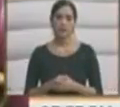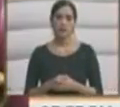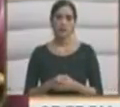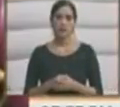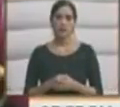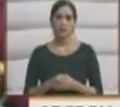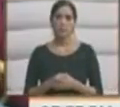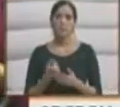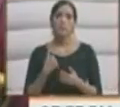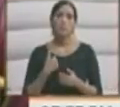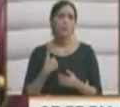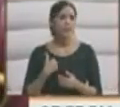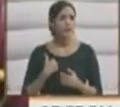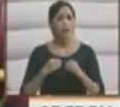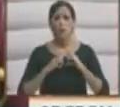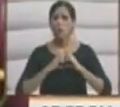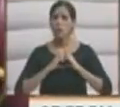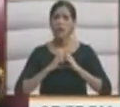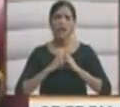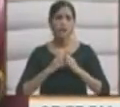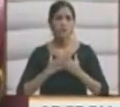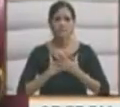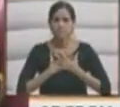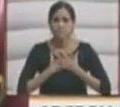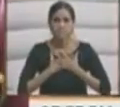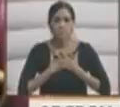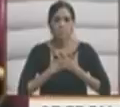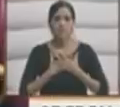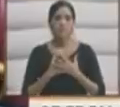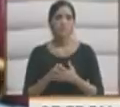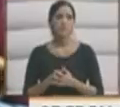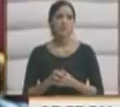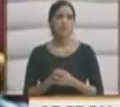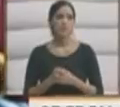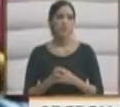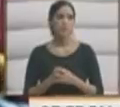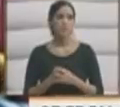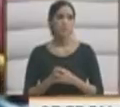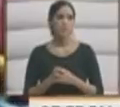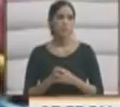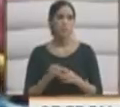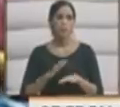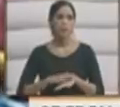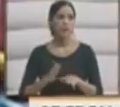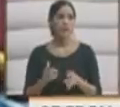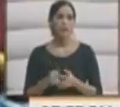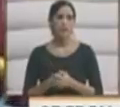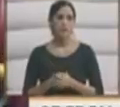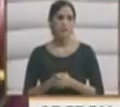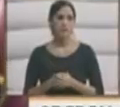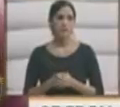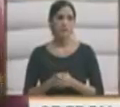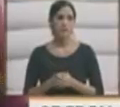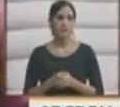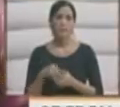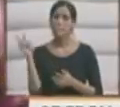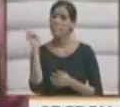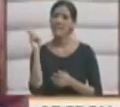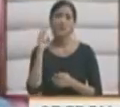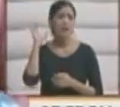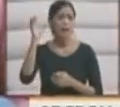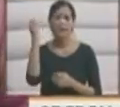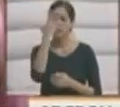Porque yo tengo el corazón mío es revolucionario. Porque Venezuela es la parte más bonita